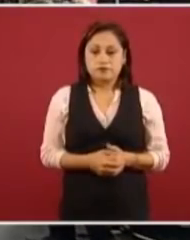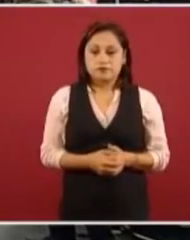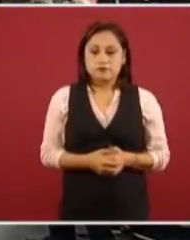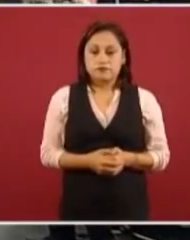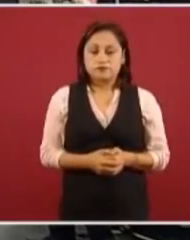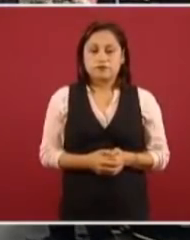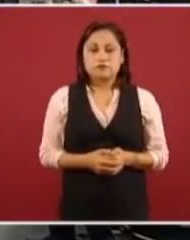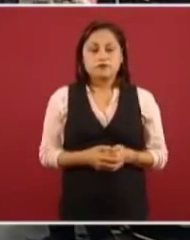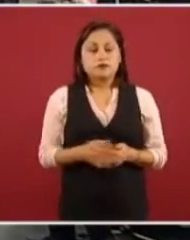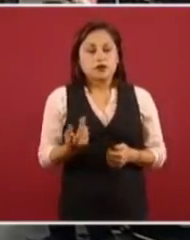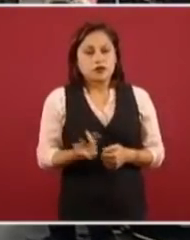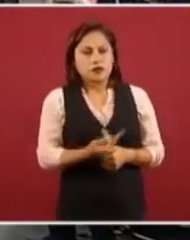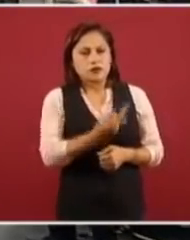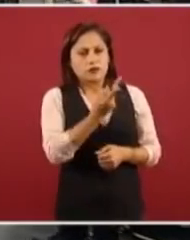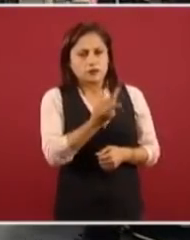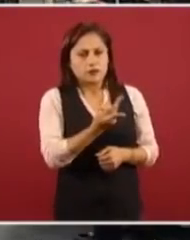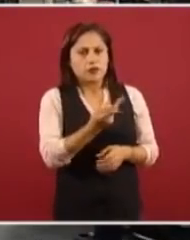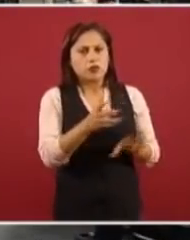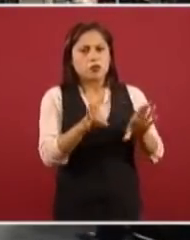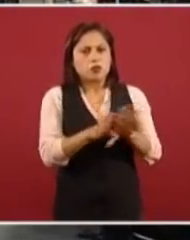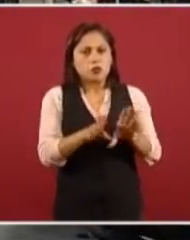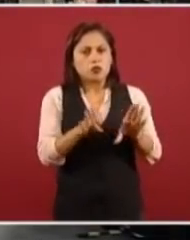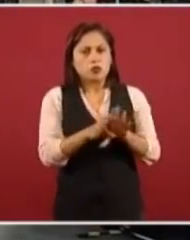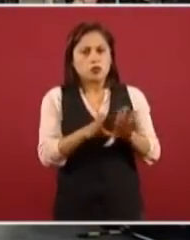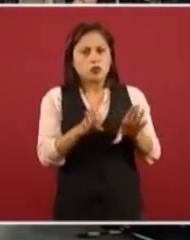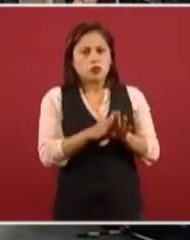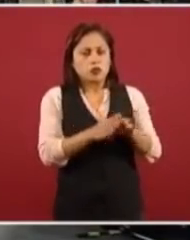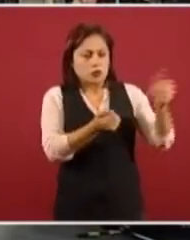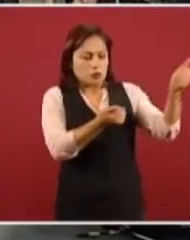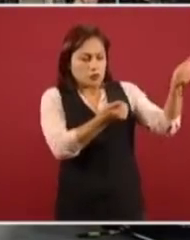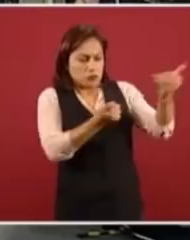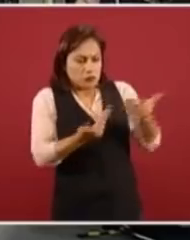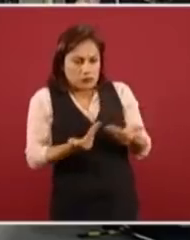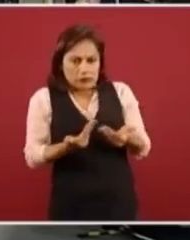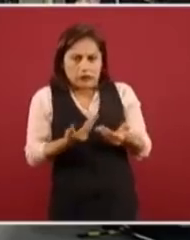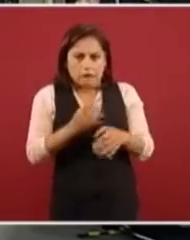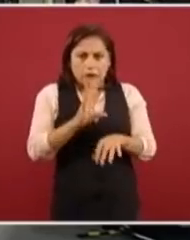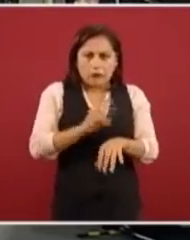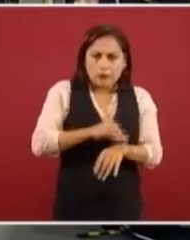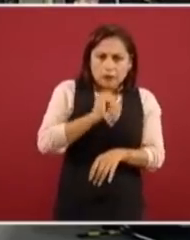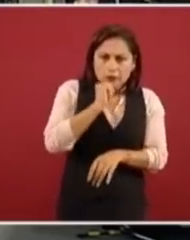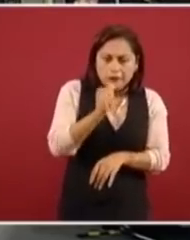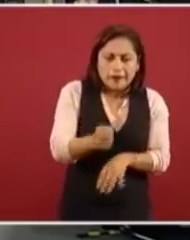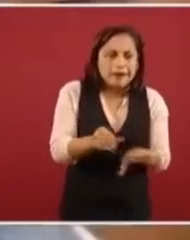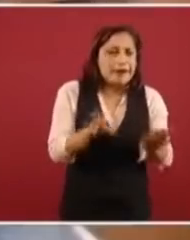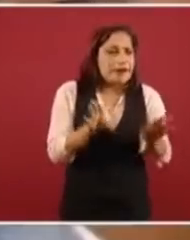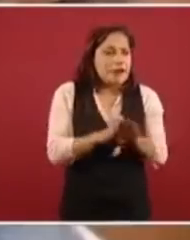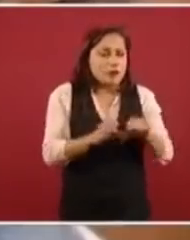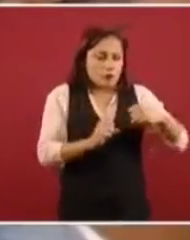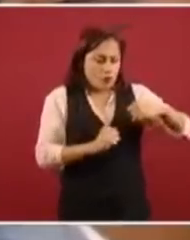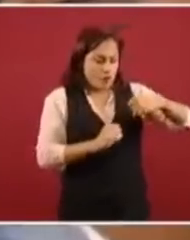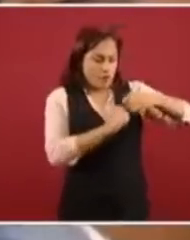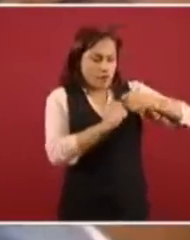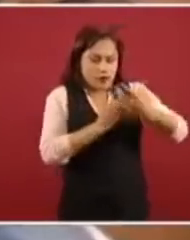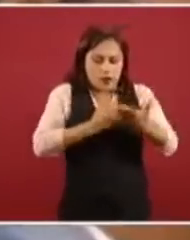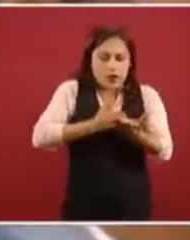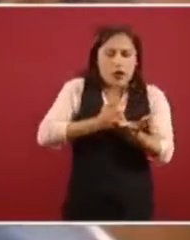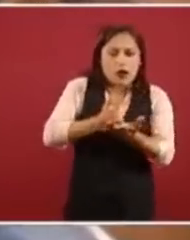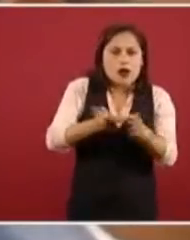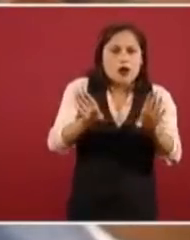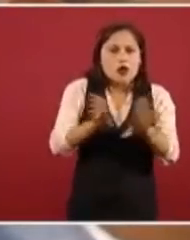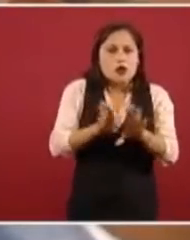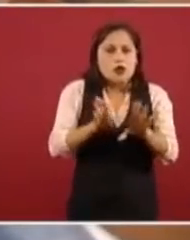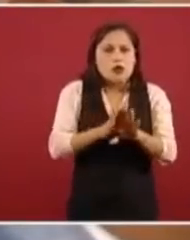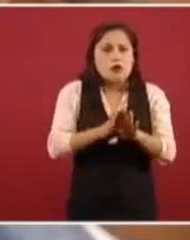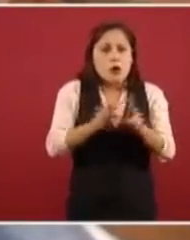¿Cómo se lleva a cabo el trasiego ilegal de las armas a México? ¿Cómo es que atraviesan las fronteras? ¿Cómo es que las aduanas no lo